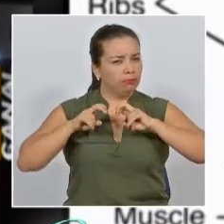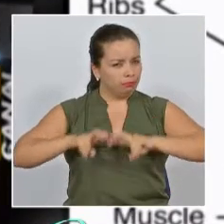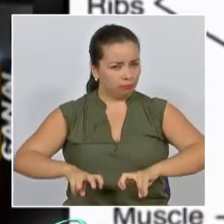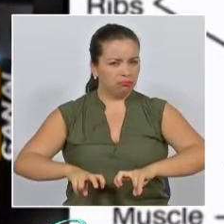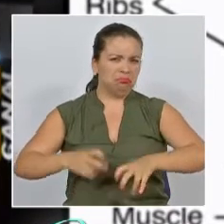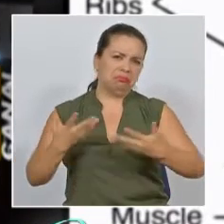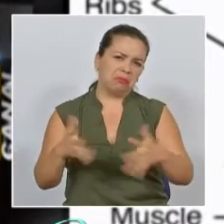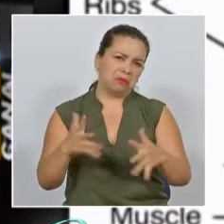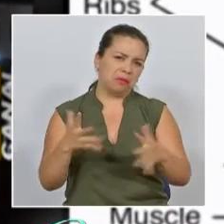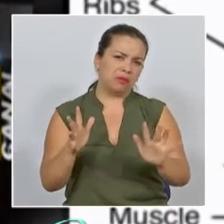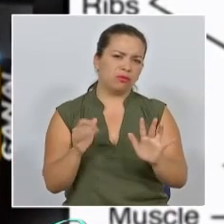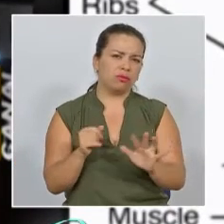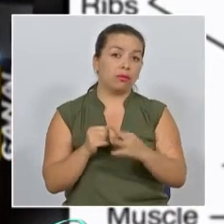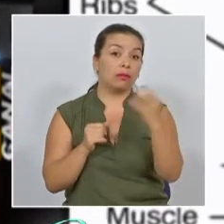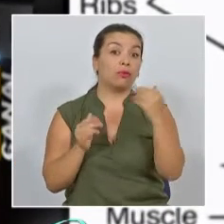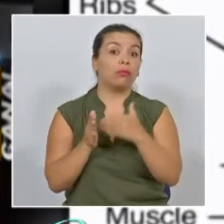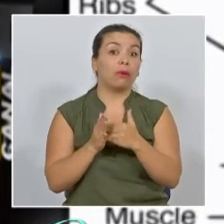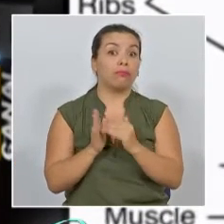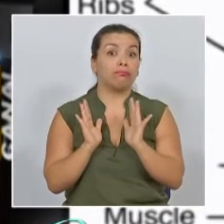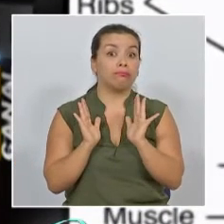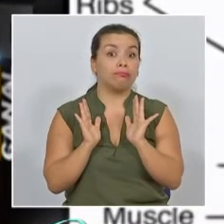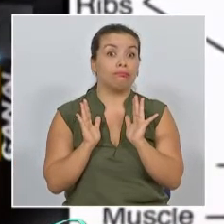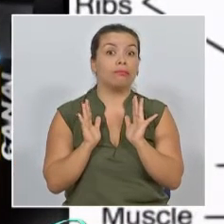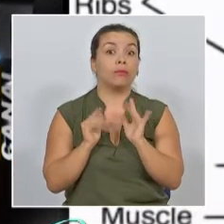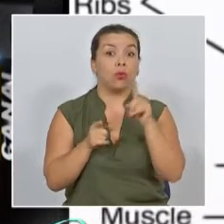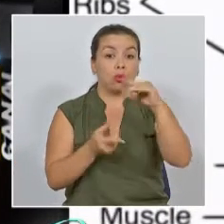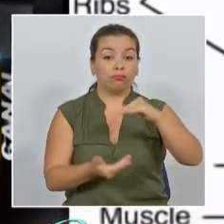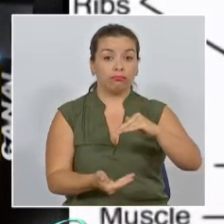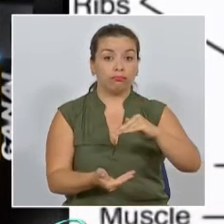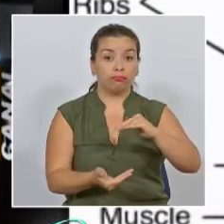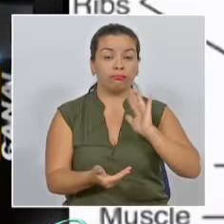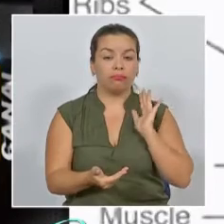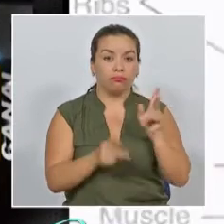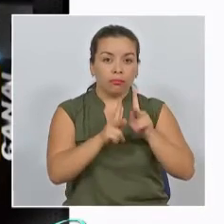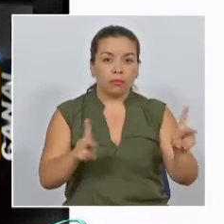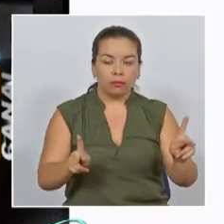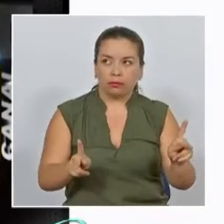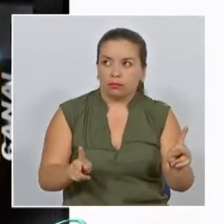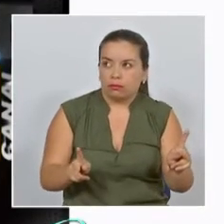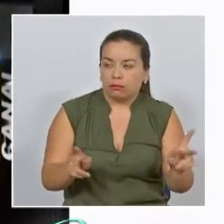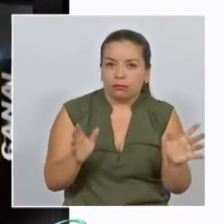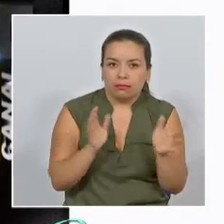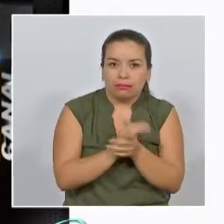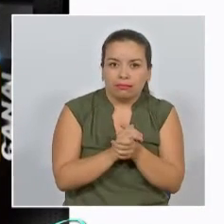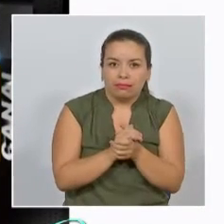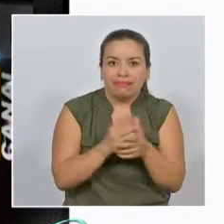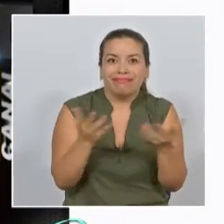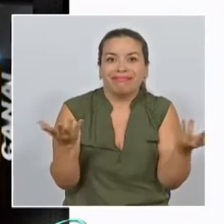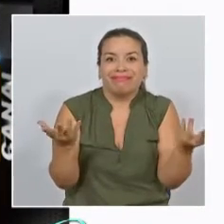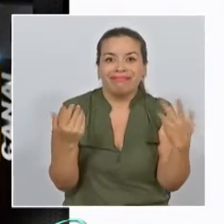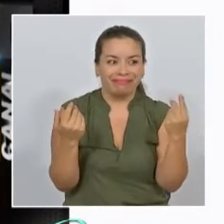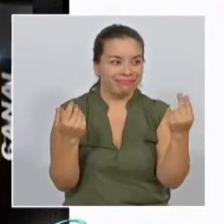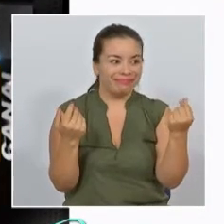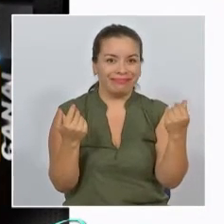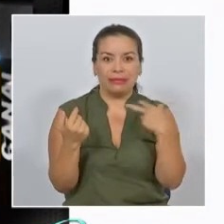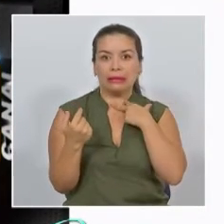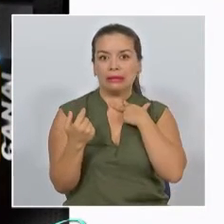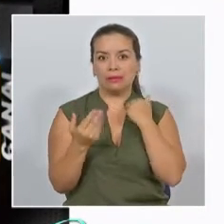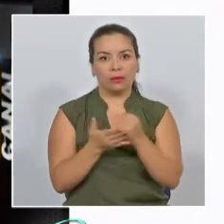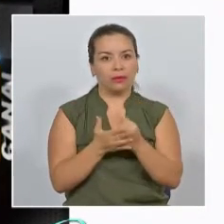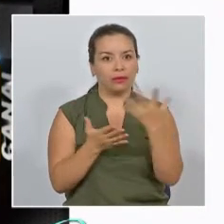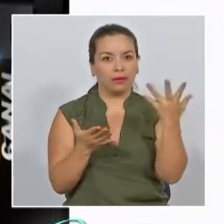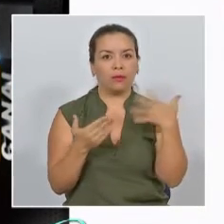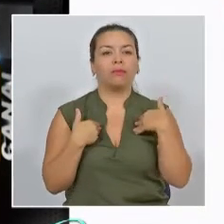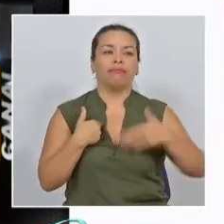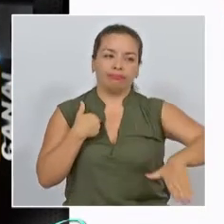puede costar 300 mil pesos. Un tarro. Exactamente, entonces la gente dice, ¿y de dónde? ¿Y cómo? Entonces ahí fue donde